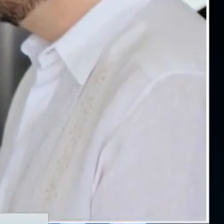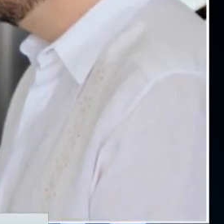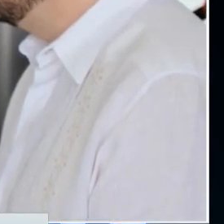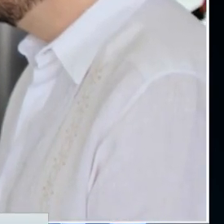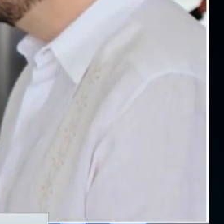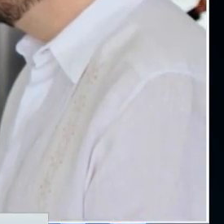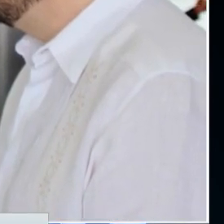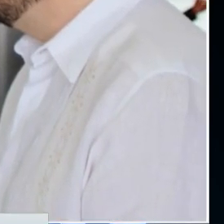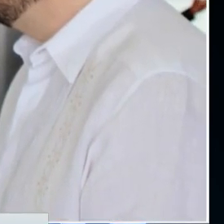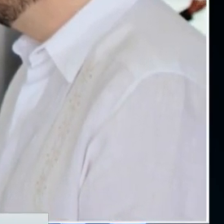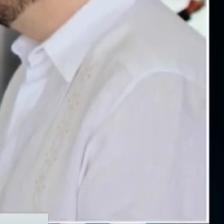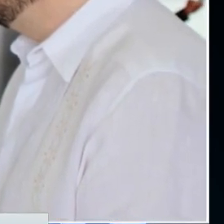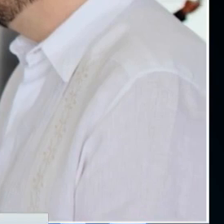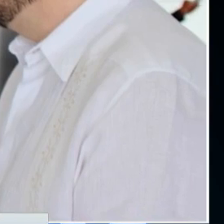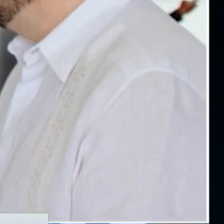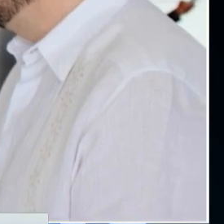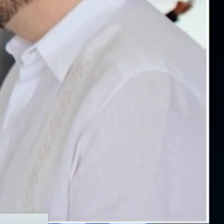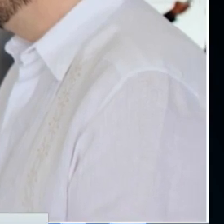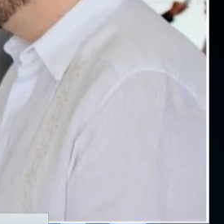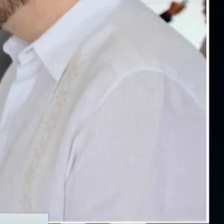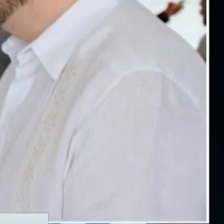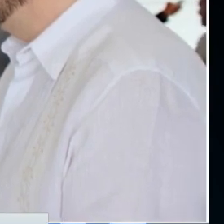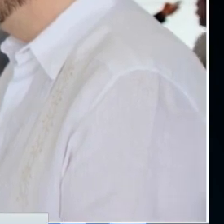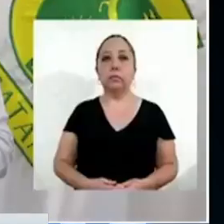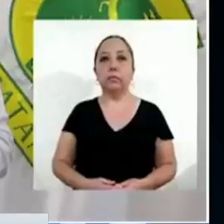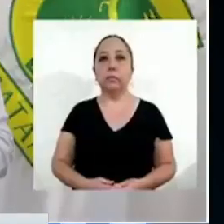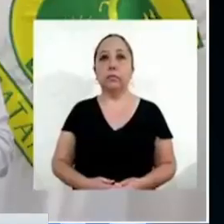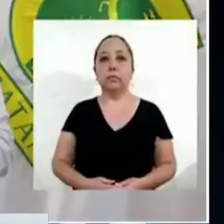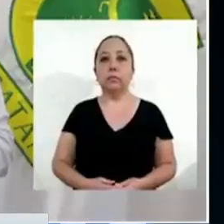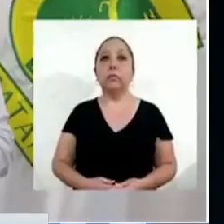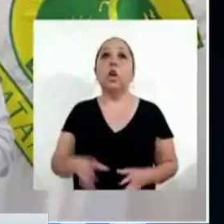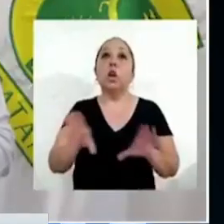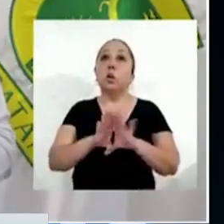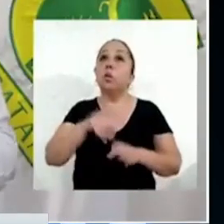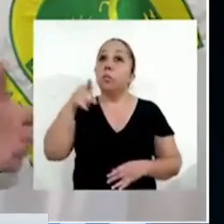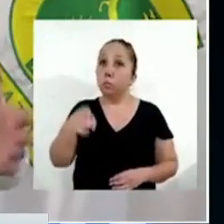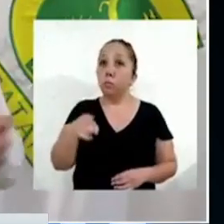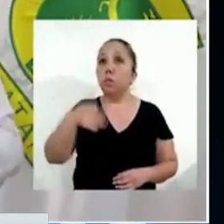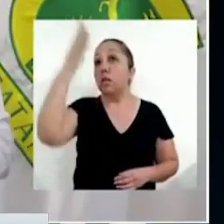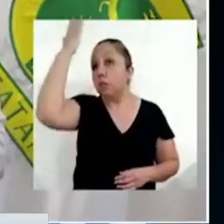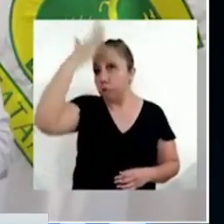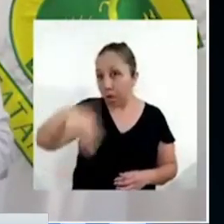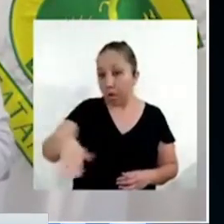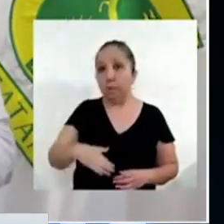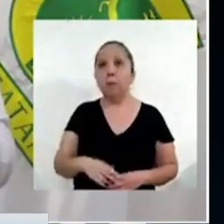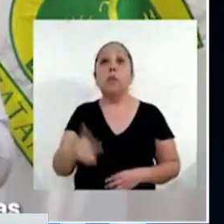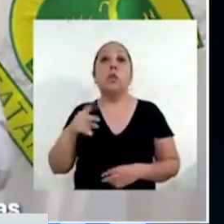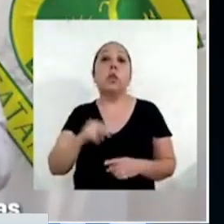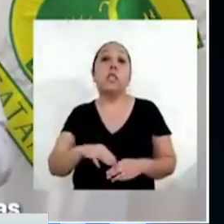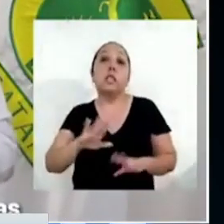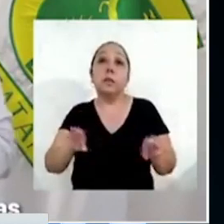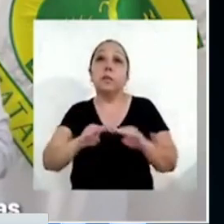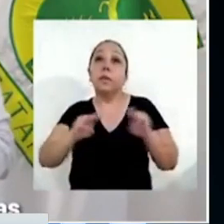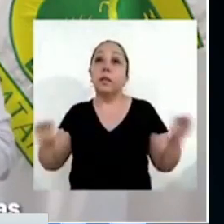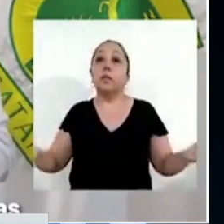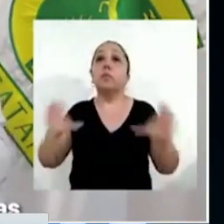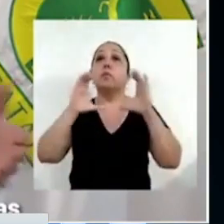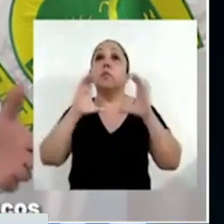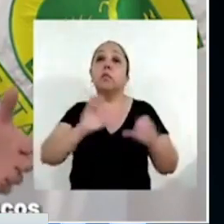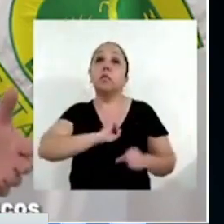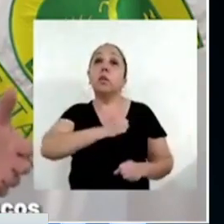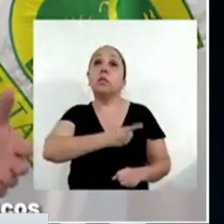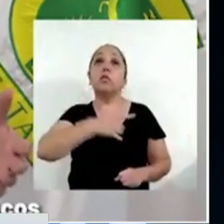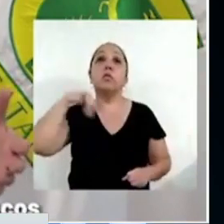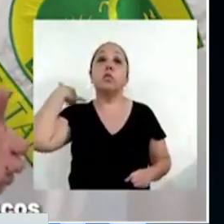entonces que no nos sorprenda que veamos por ejemplo amparos que se vayan presentando en los siguientes días para combatir este tipo de